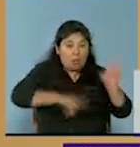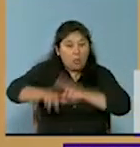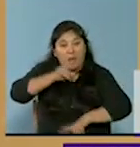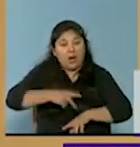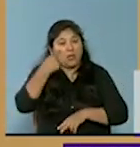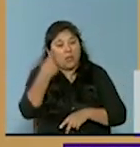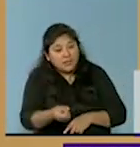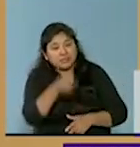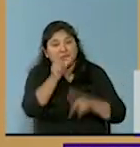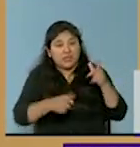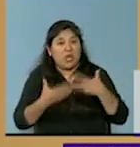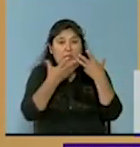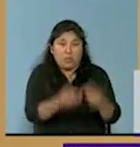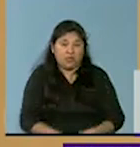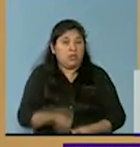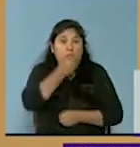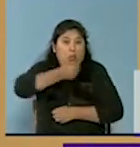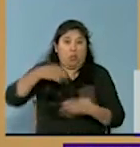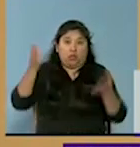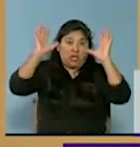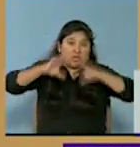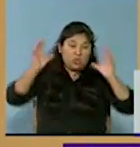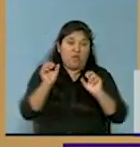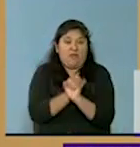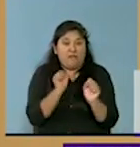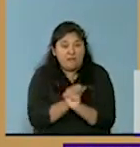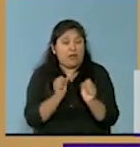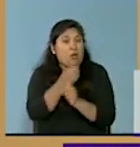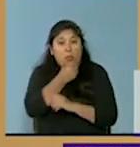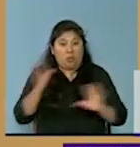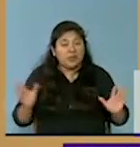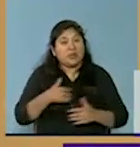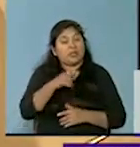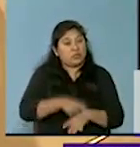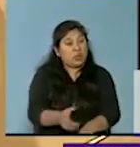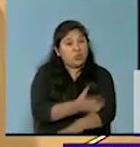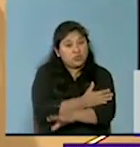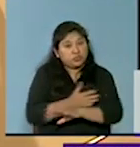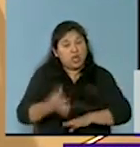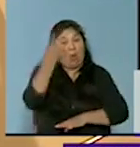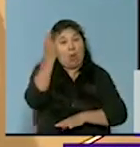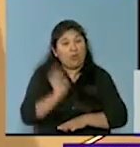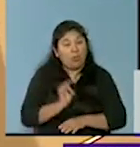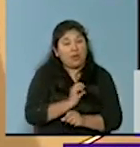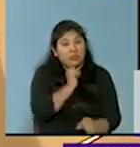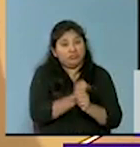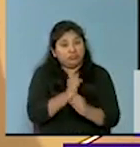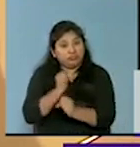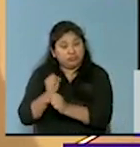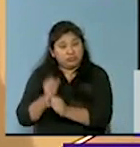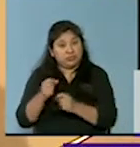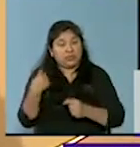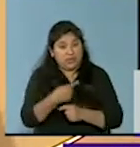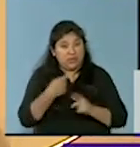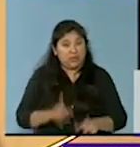calle y nuestra tarea es ininterrumpida hace cuatro años que estamos hubo algún cambio desde ese programa hasta hoy no está este